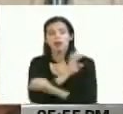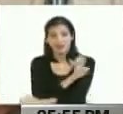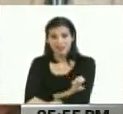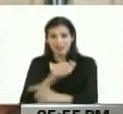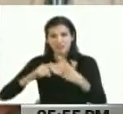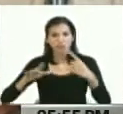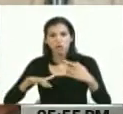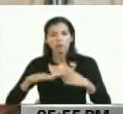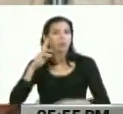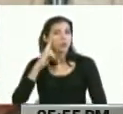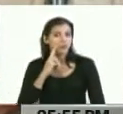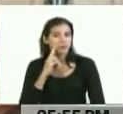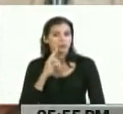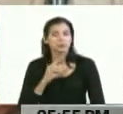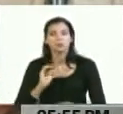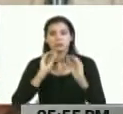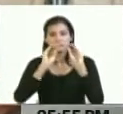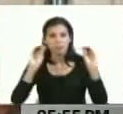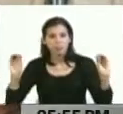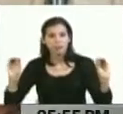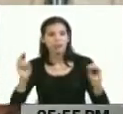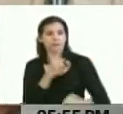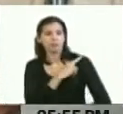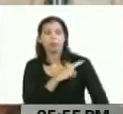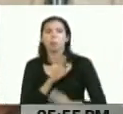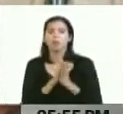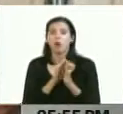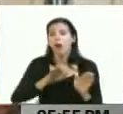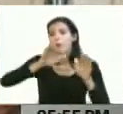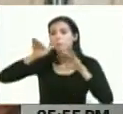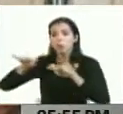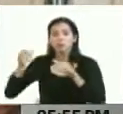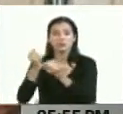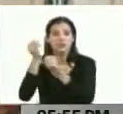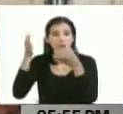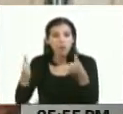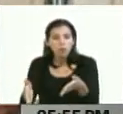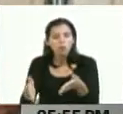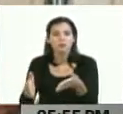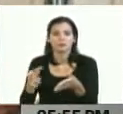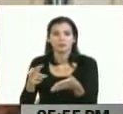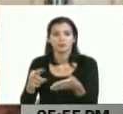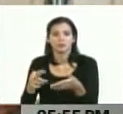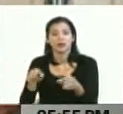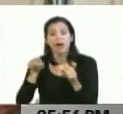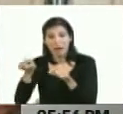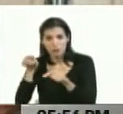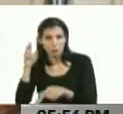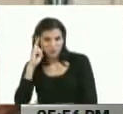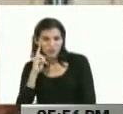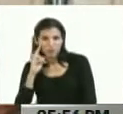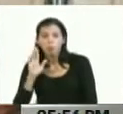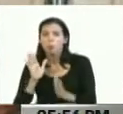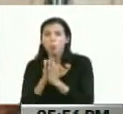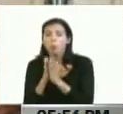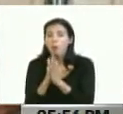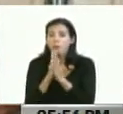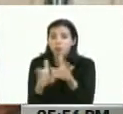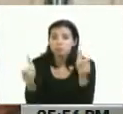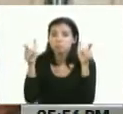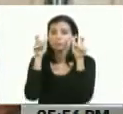llamado a todos los gerentes, tenemos mucho apoyo de los trabajadores, de los obreros, trabajadores y trabajadoras allá en el Estado de Bolívar, que